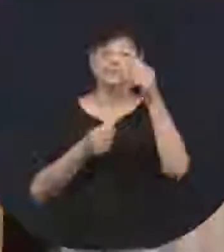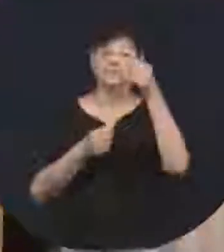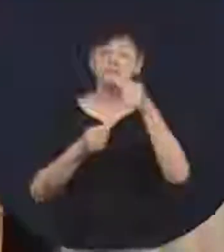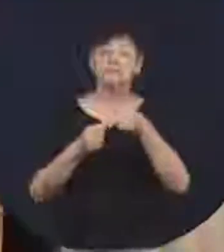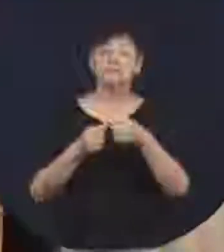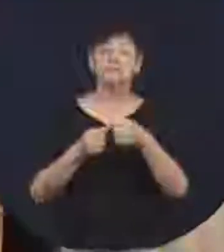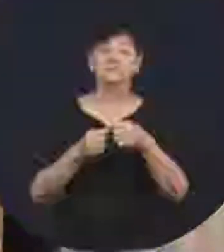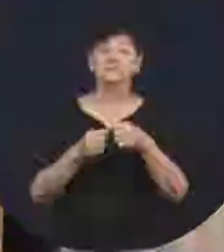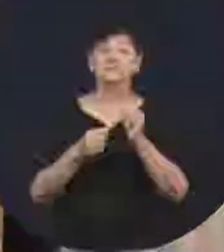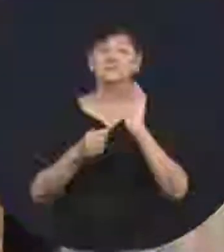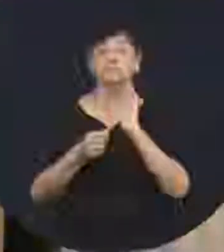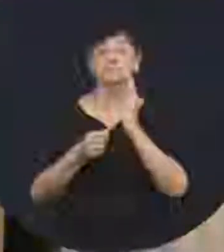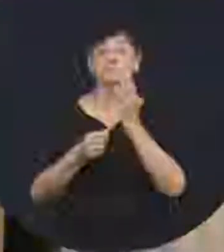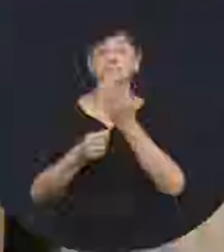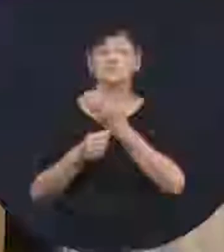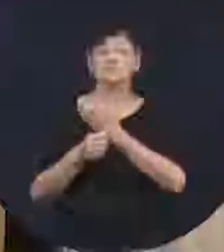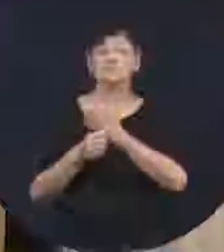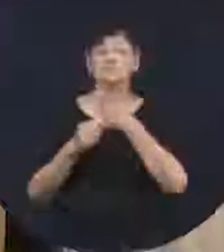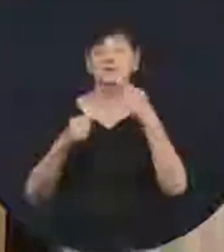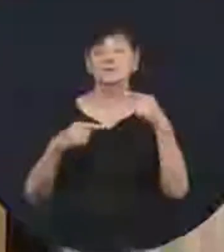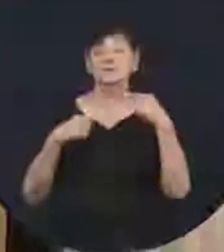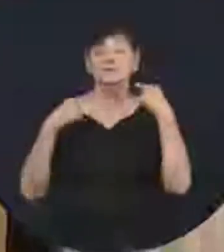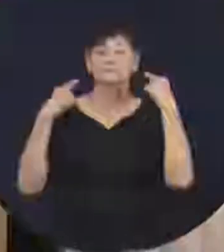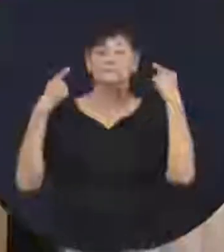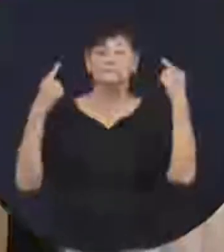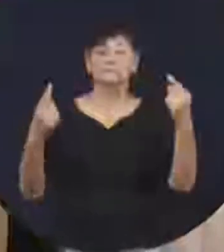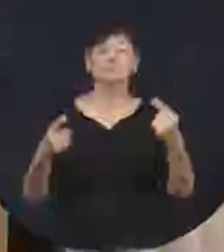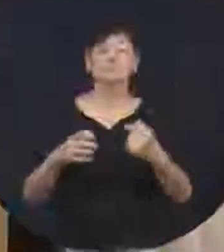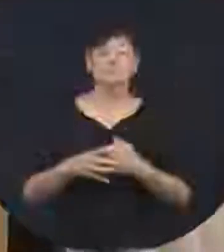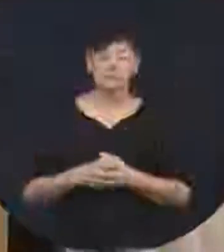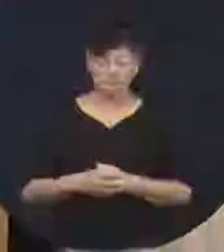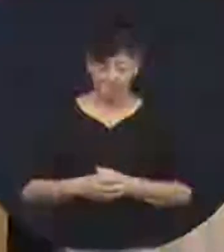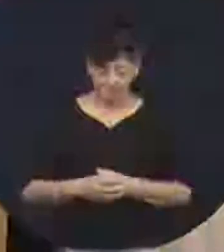misterios, reconozcamos todos nuestros pecados.